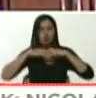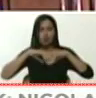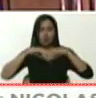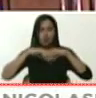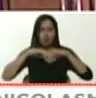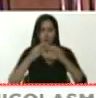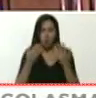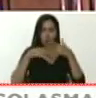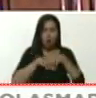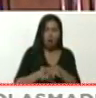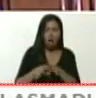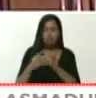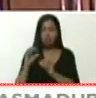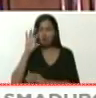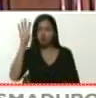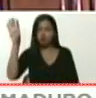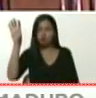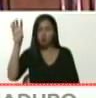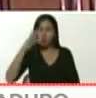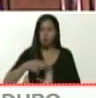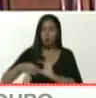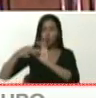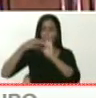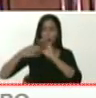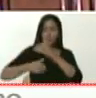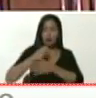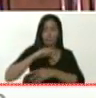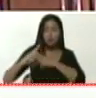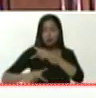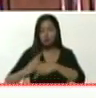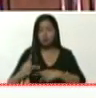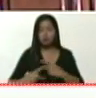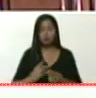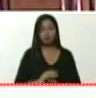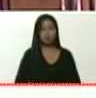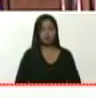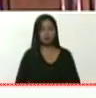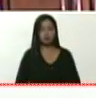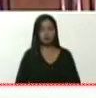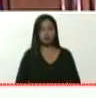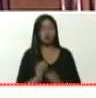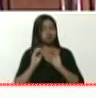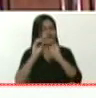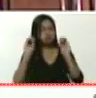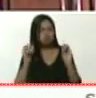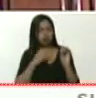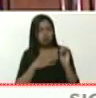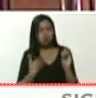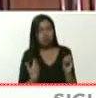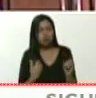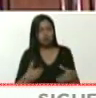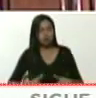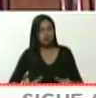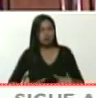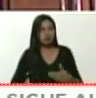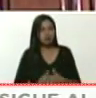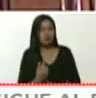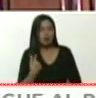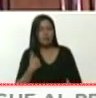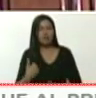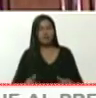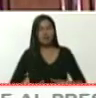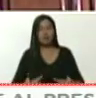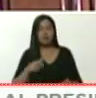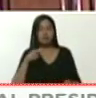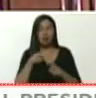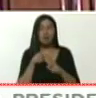unido, todo el país unido para producir, producir. Ese es mi llamado, ese es mi empeño y ese es mi esfuerzo. Y ahora nos